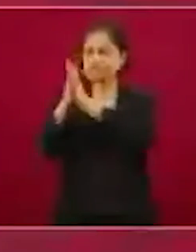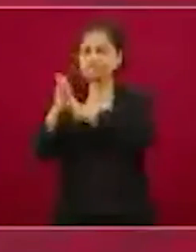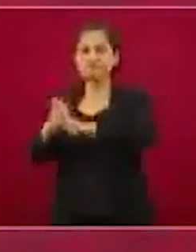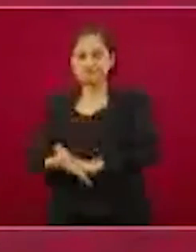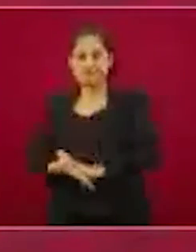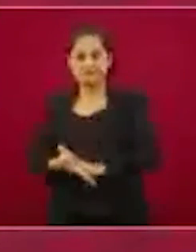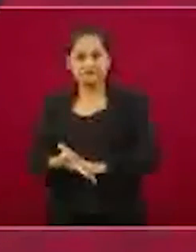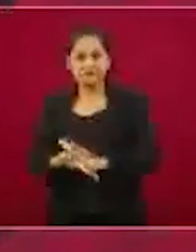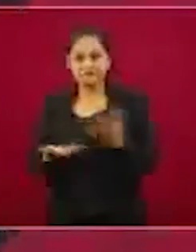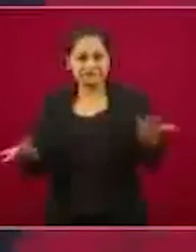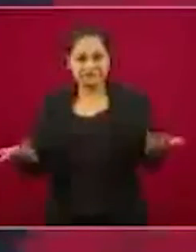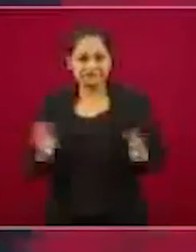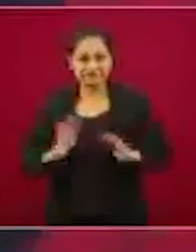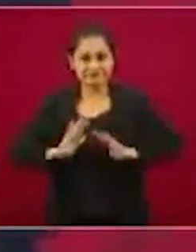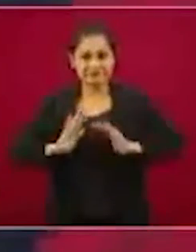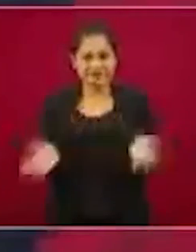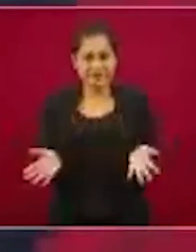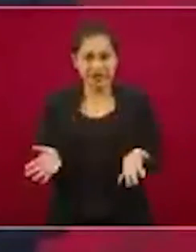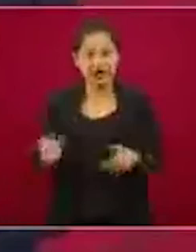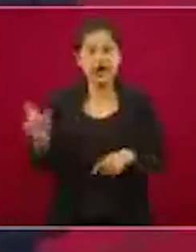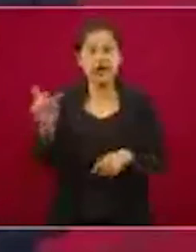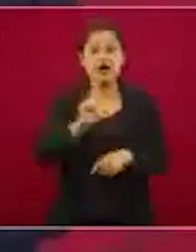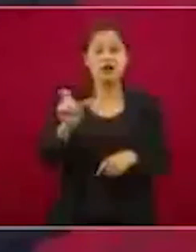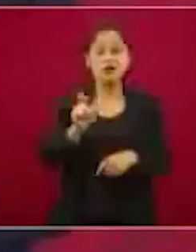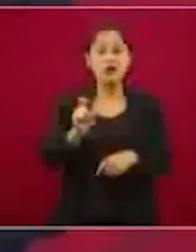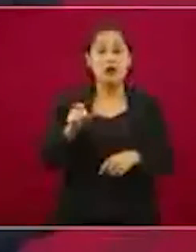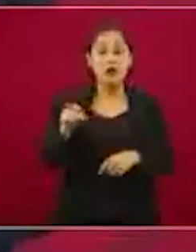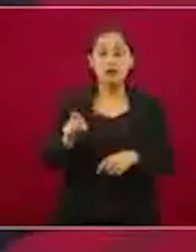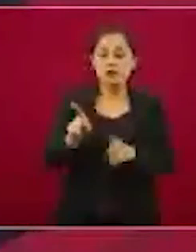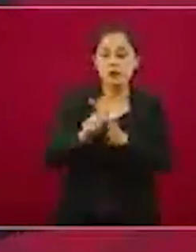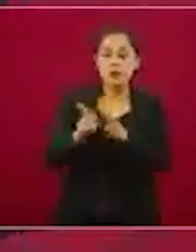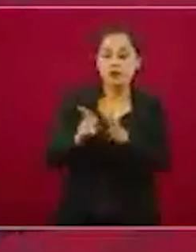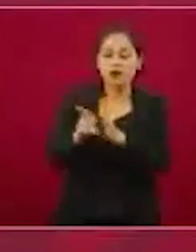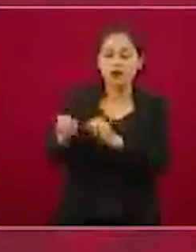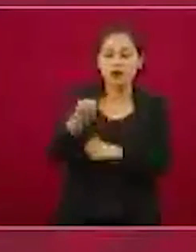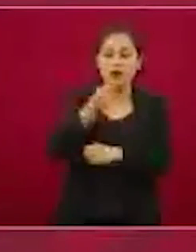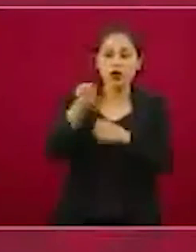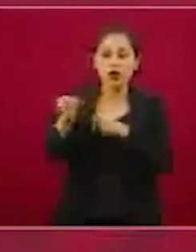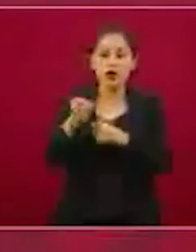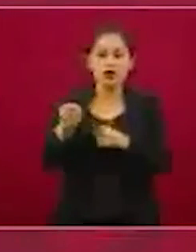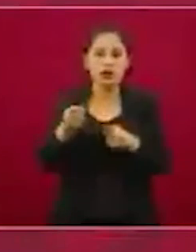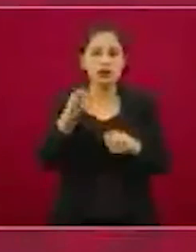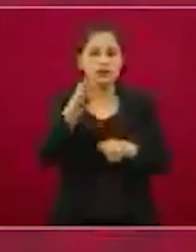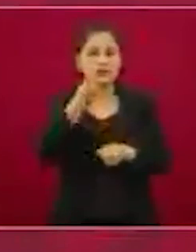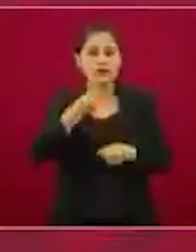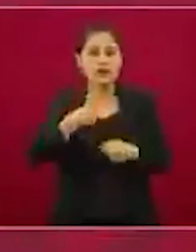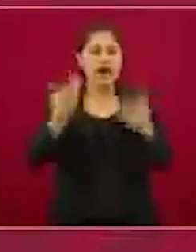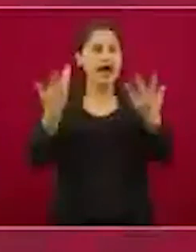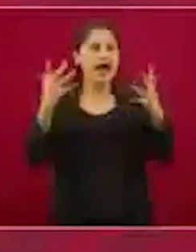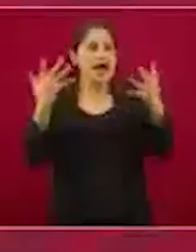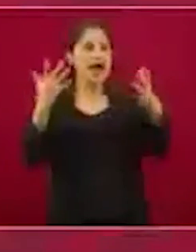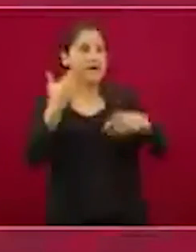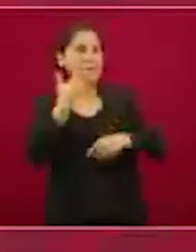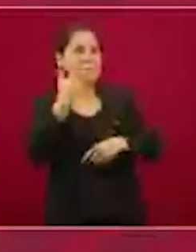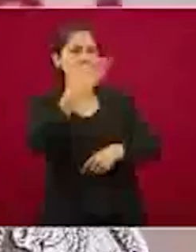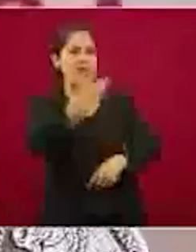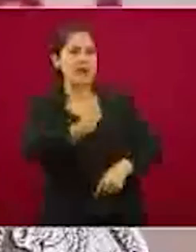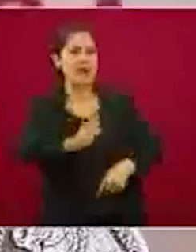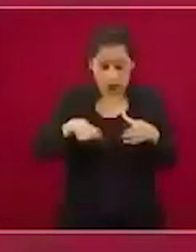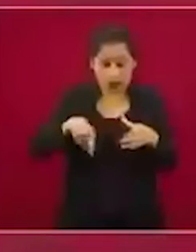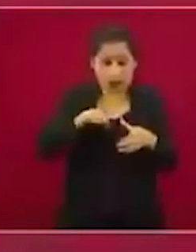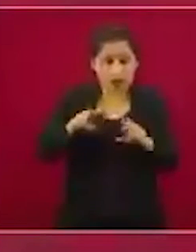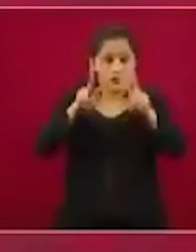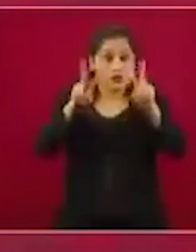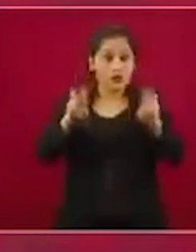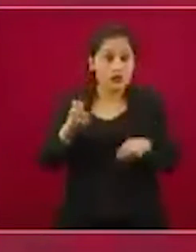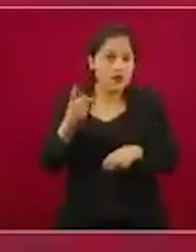garantía para los mexicanos ya que durante la emergencia sanitaria se ha podido tomar la pandemia sin recurrir al autoritarismo por